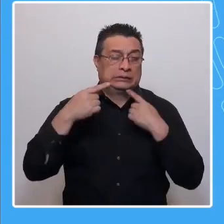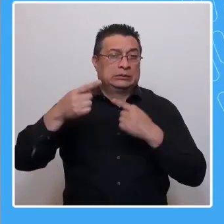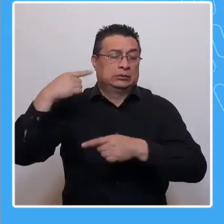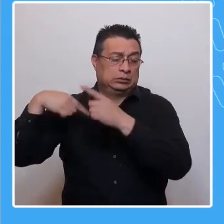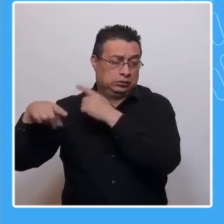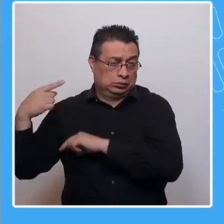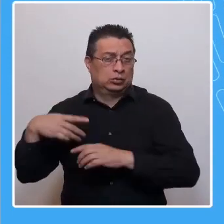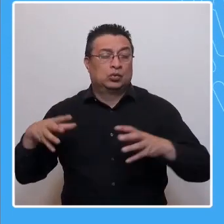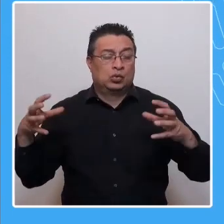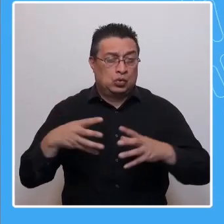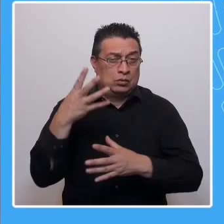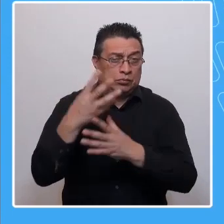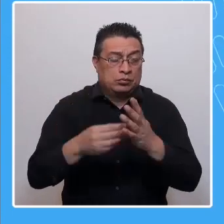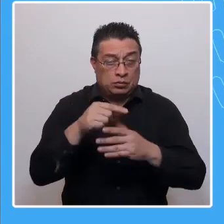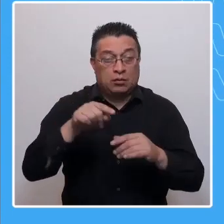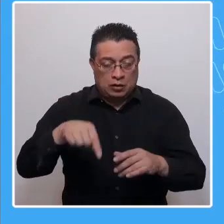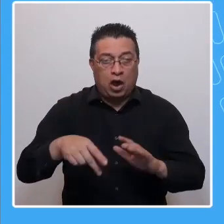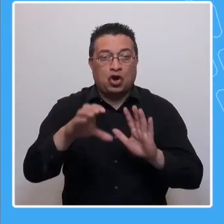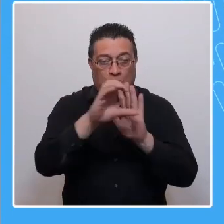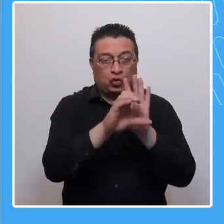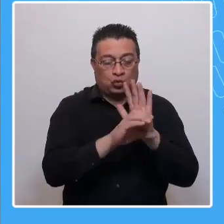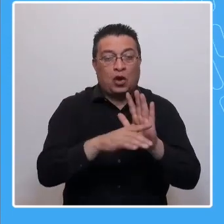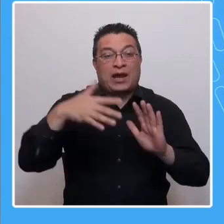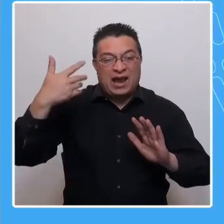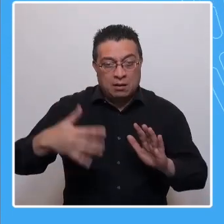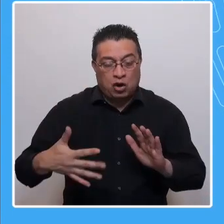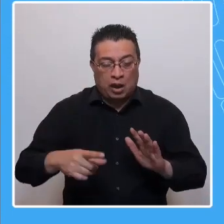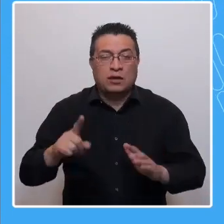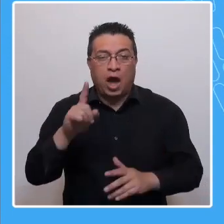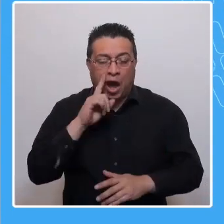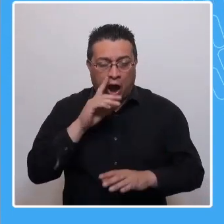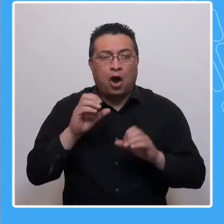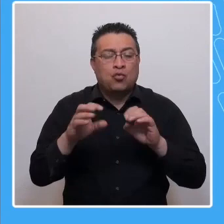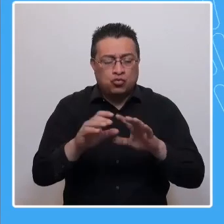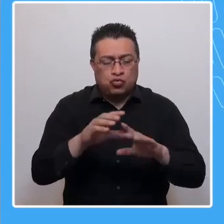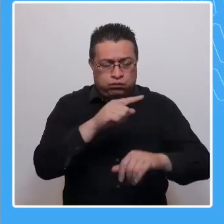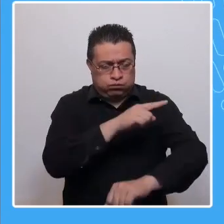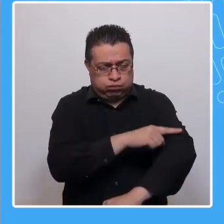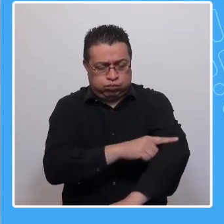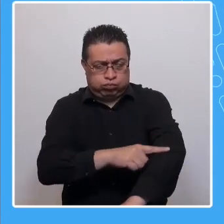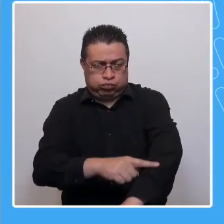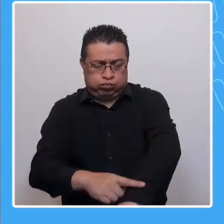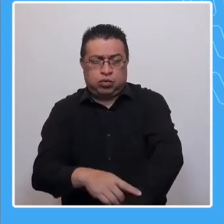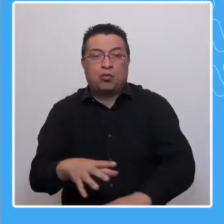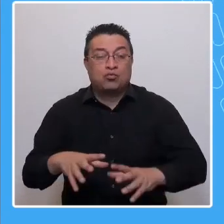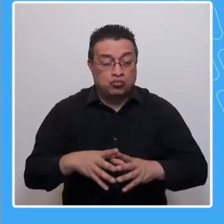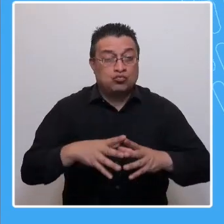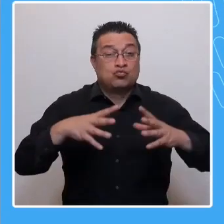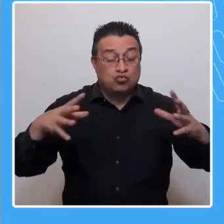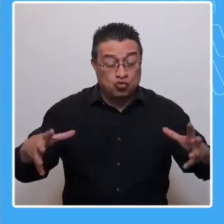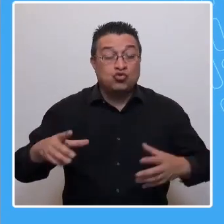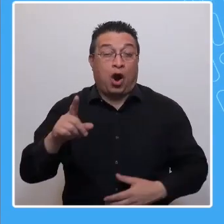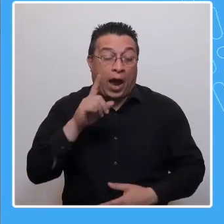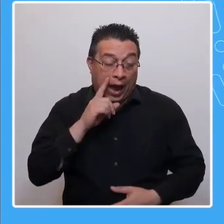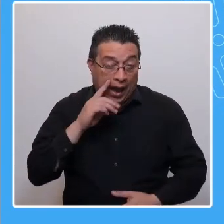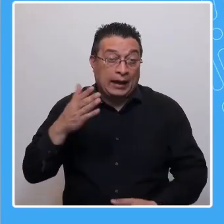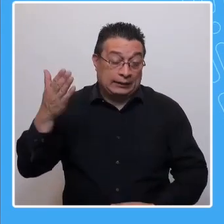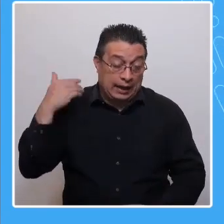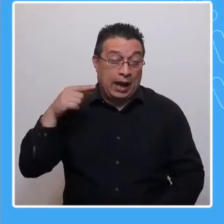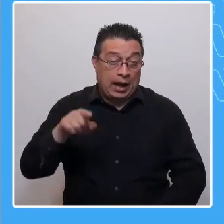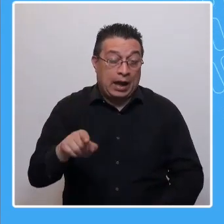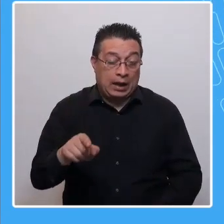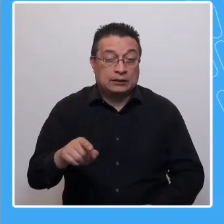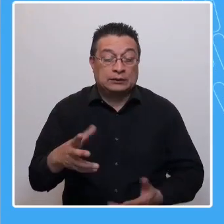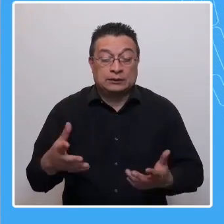Es por eso que a nivel constitucional es importante en un país que tiene gran parte de su cobertura, o tenía gran parte de su cobertura más bien, bajo